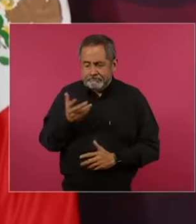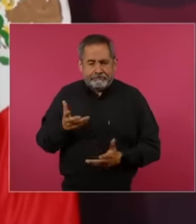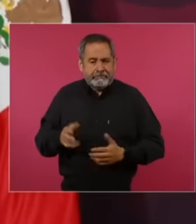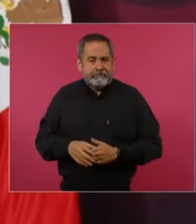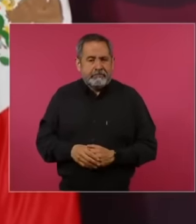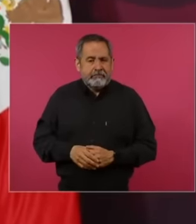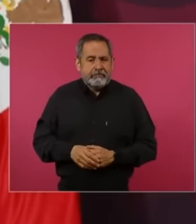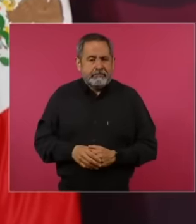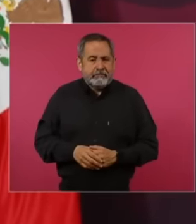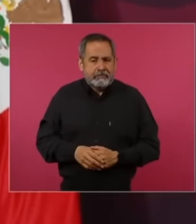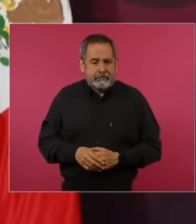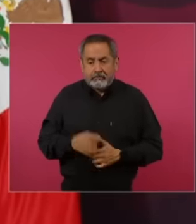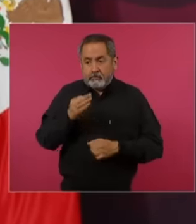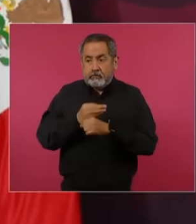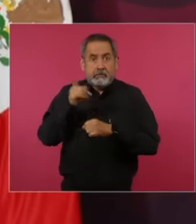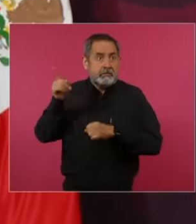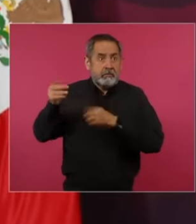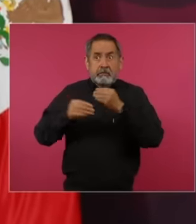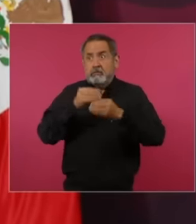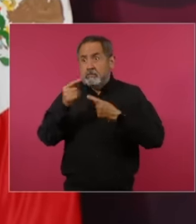Porque ahora hay una polémica.